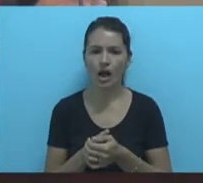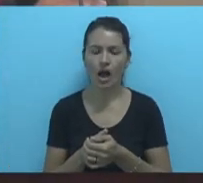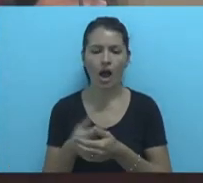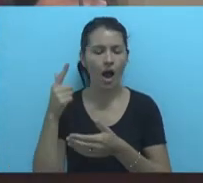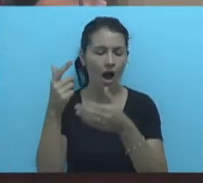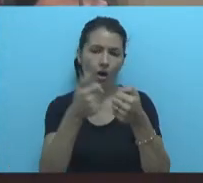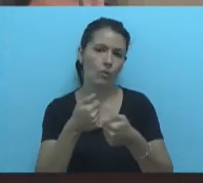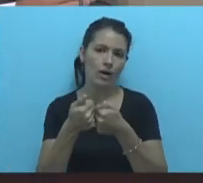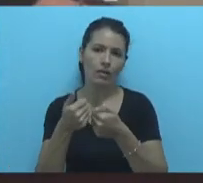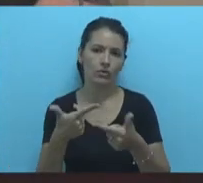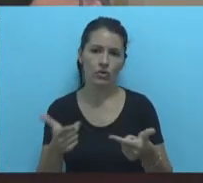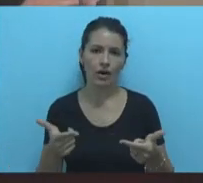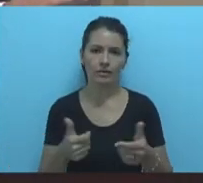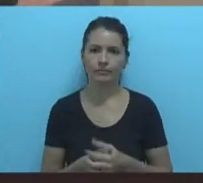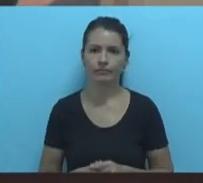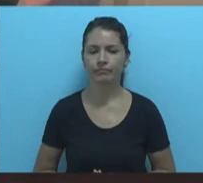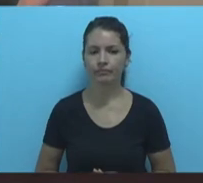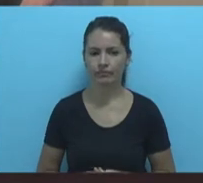comisión.